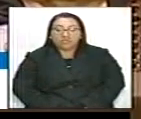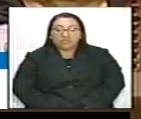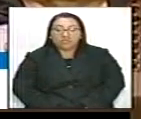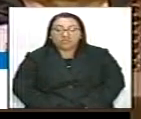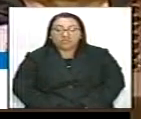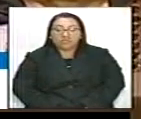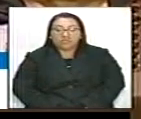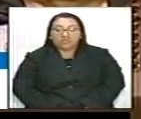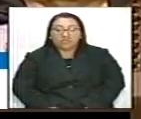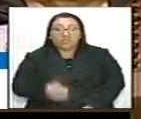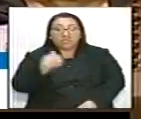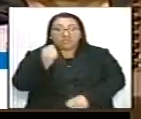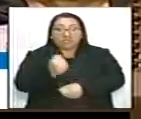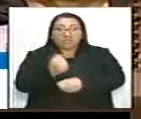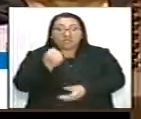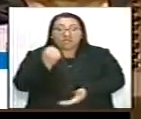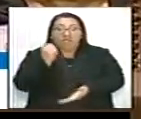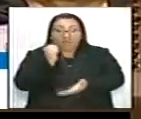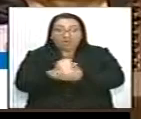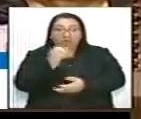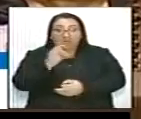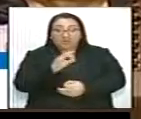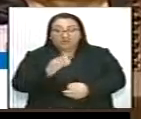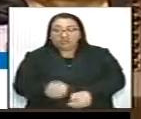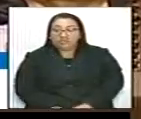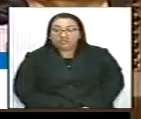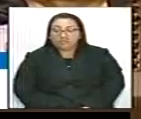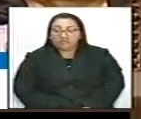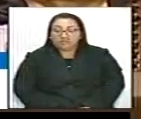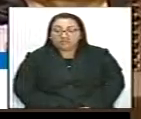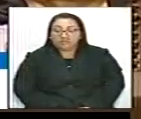propuesta. Por favor, al voto.